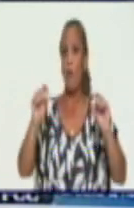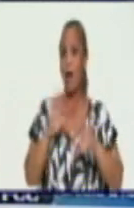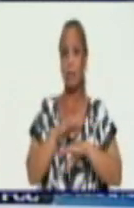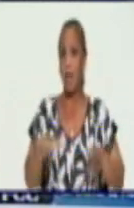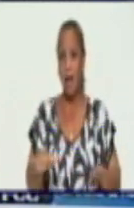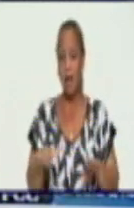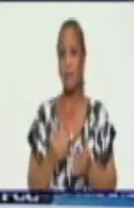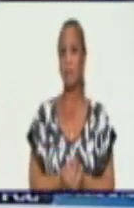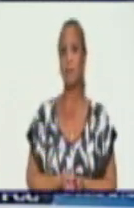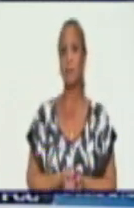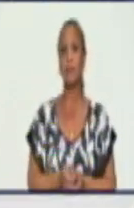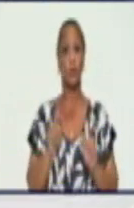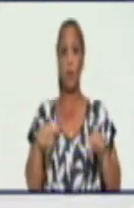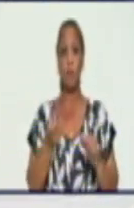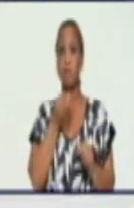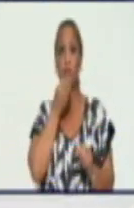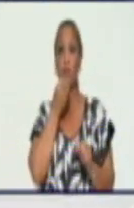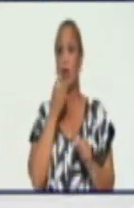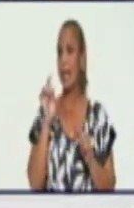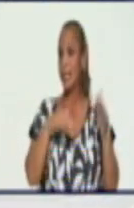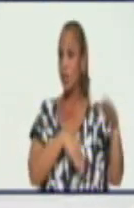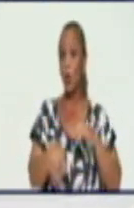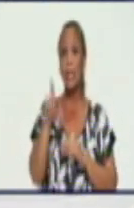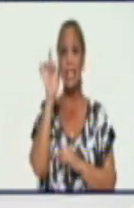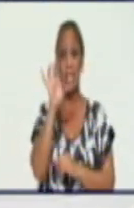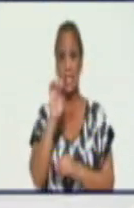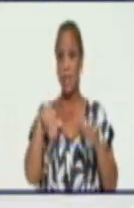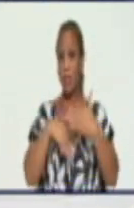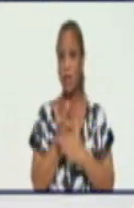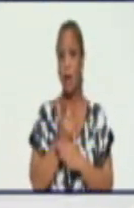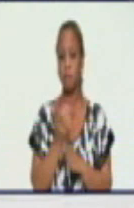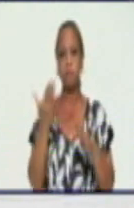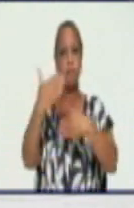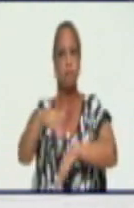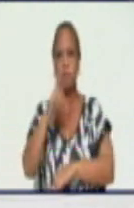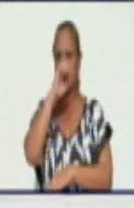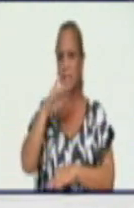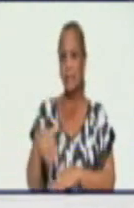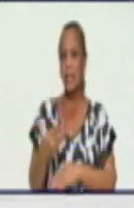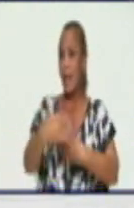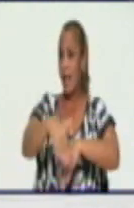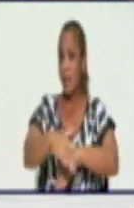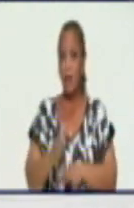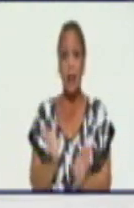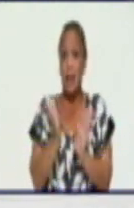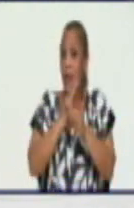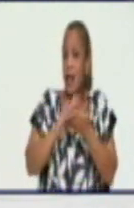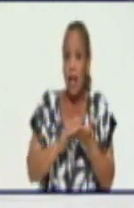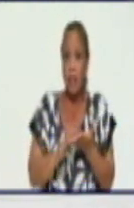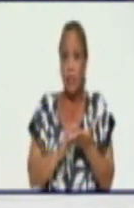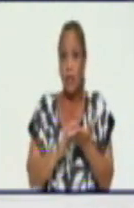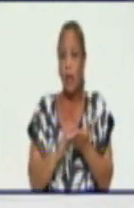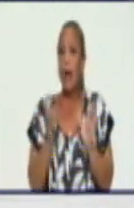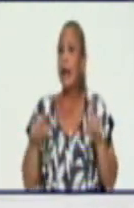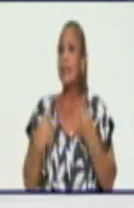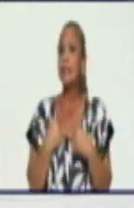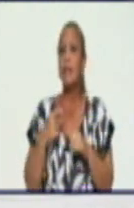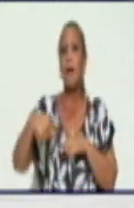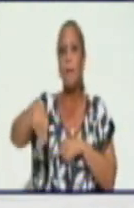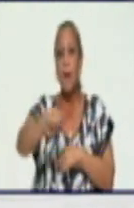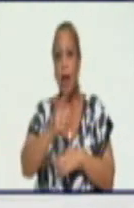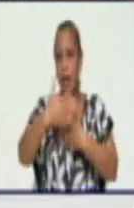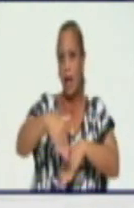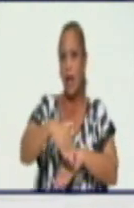en esta etapa 15 dieron a la calle en estos 15 ya tenemos está claro que el que va a explorar no está autorizado